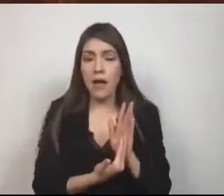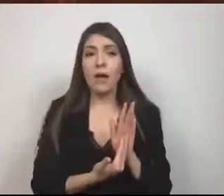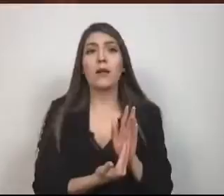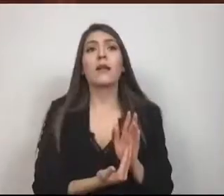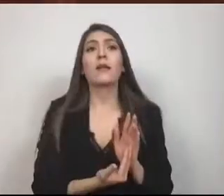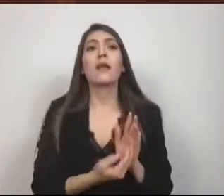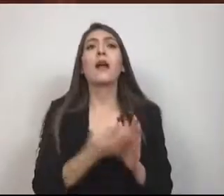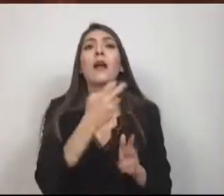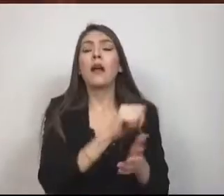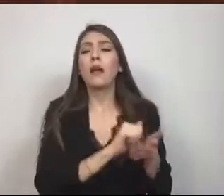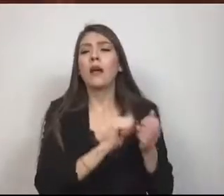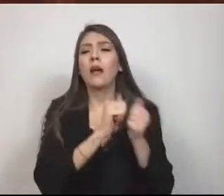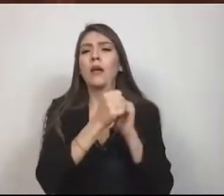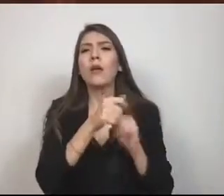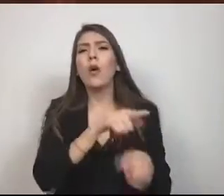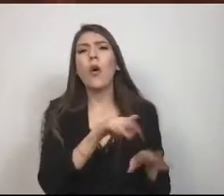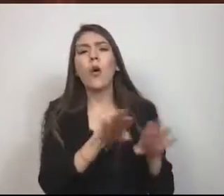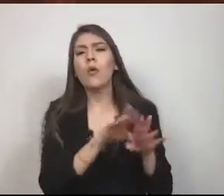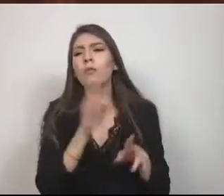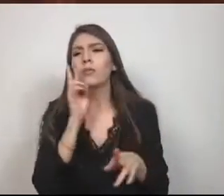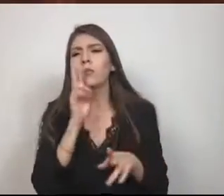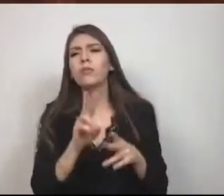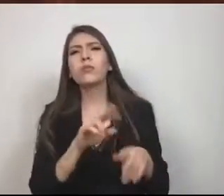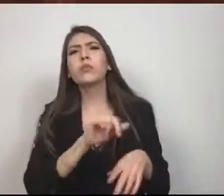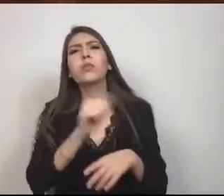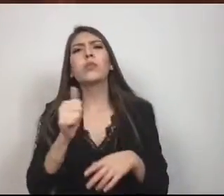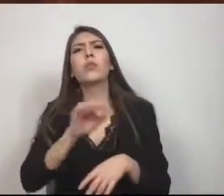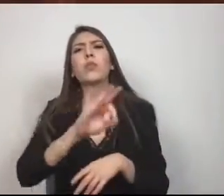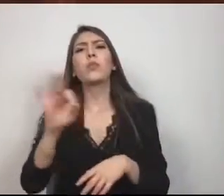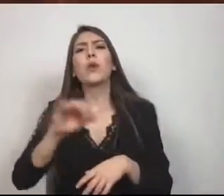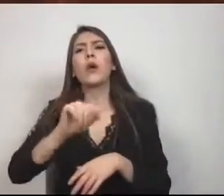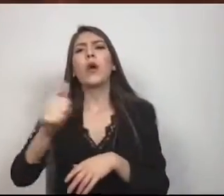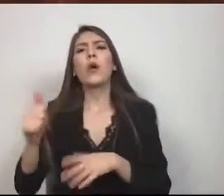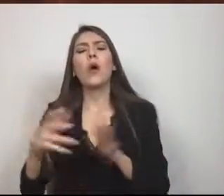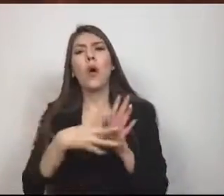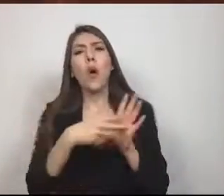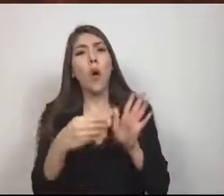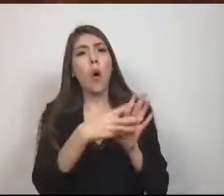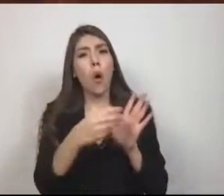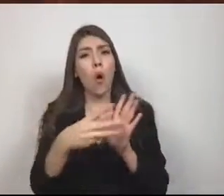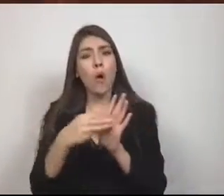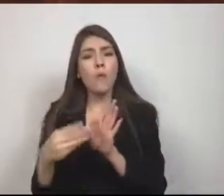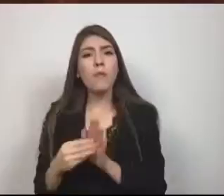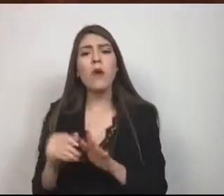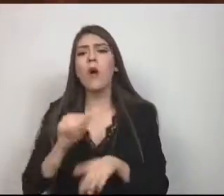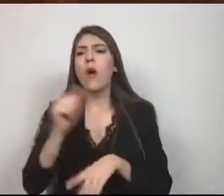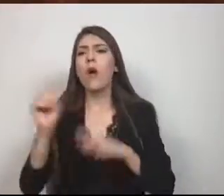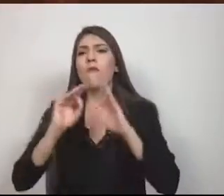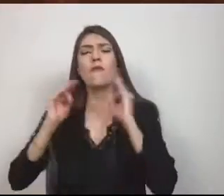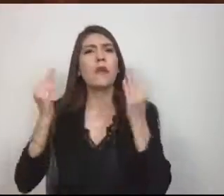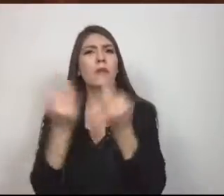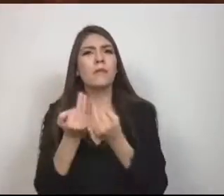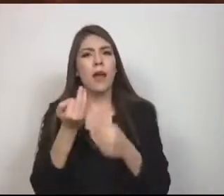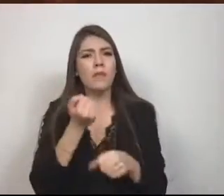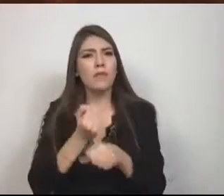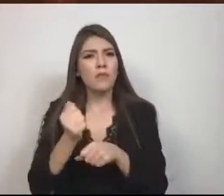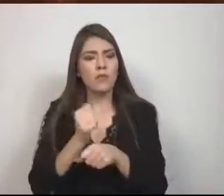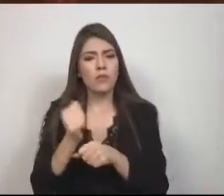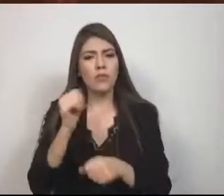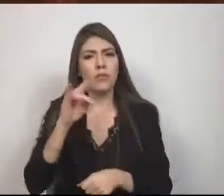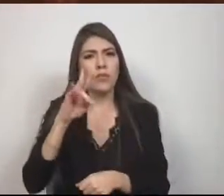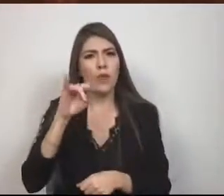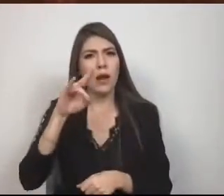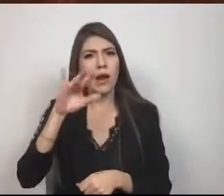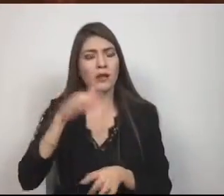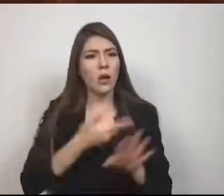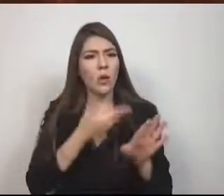que incluso pueden incitar al ejercicio de otras modalidades y tipos de violencia en su contra.